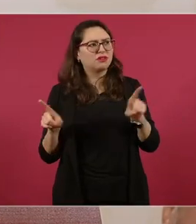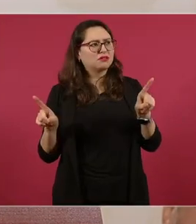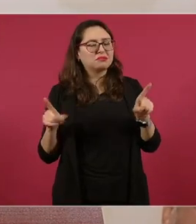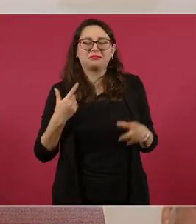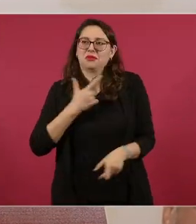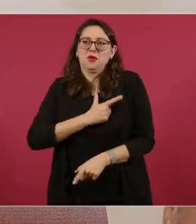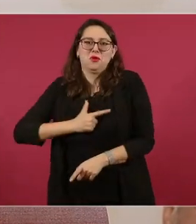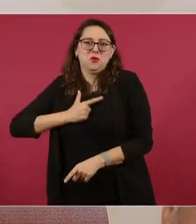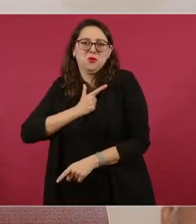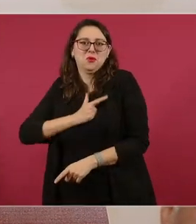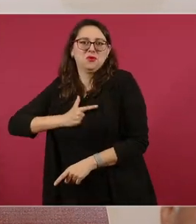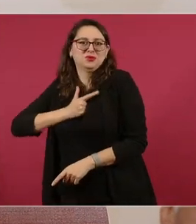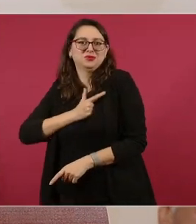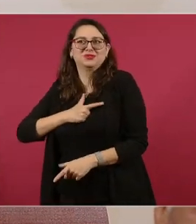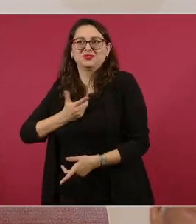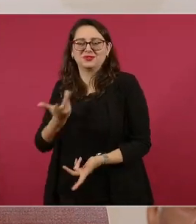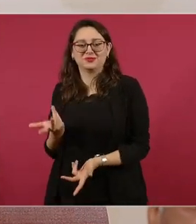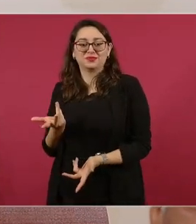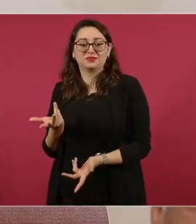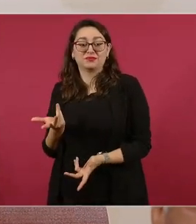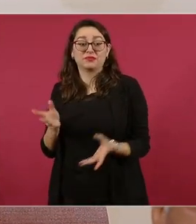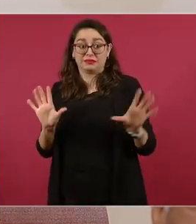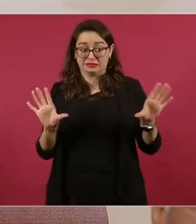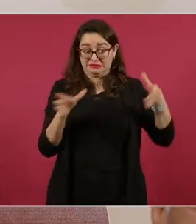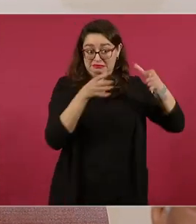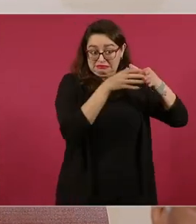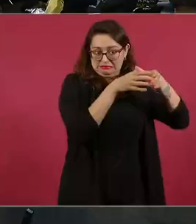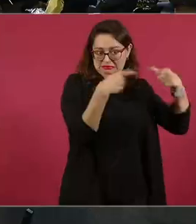y los fanáticos.